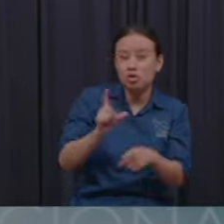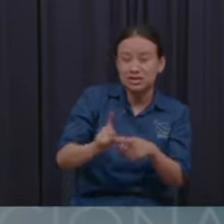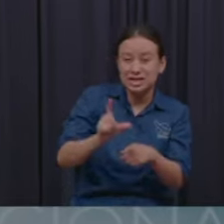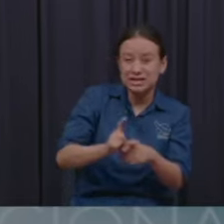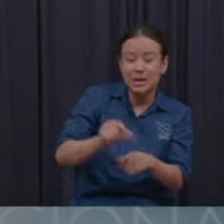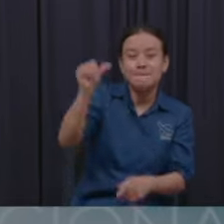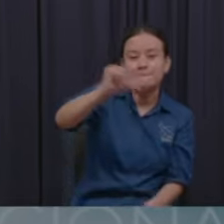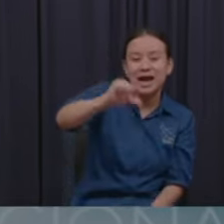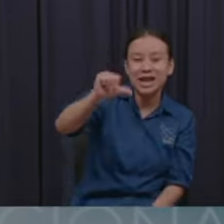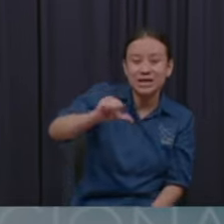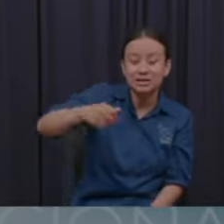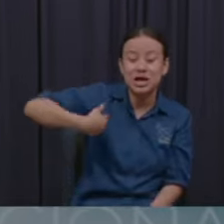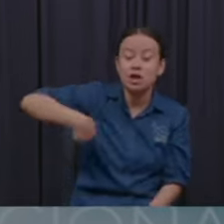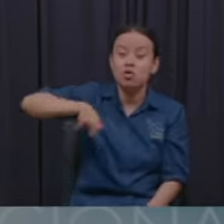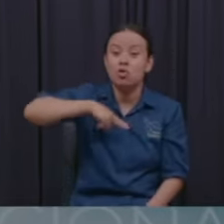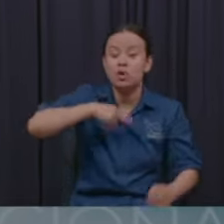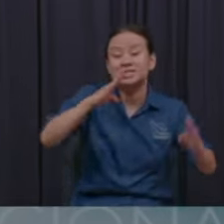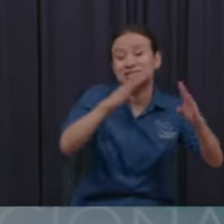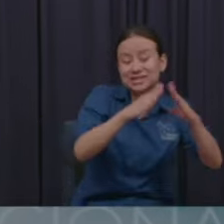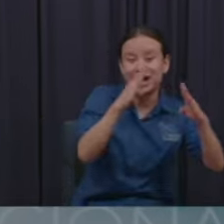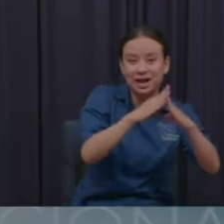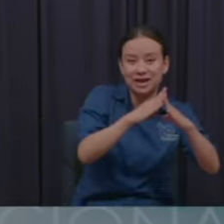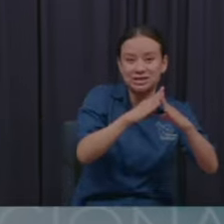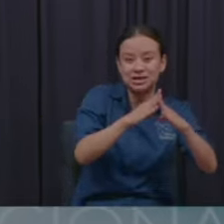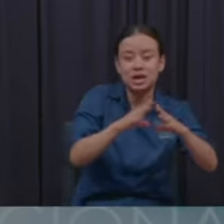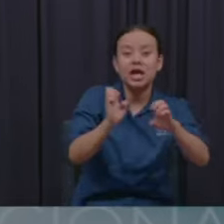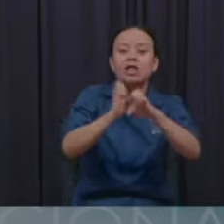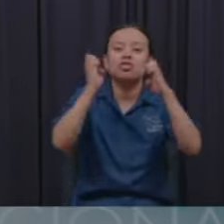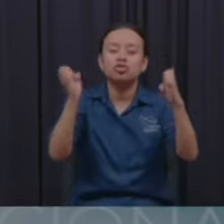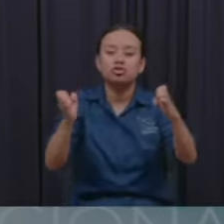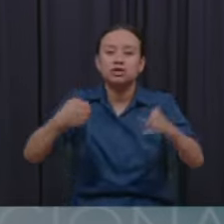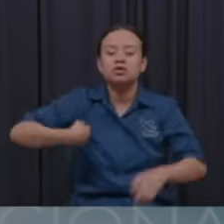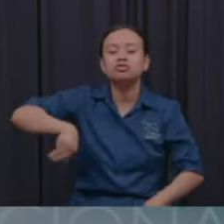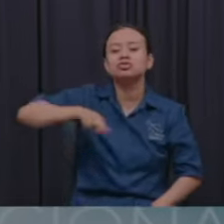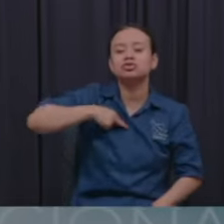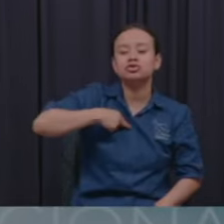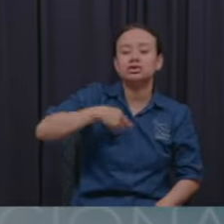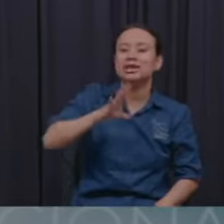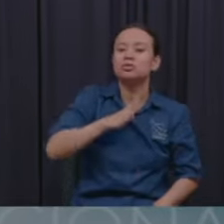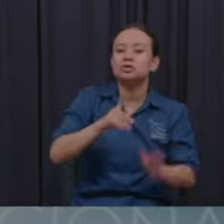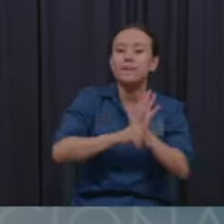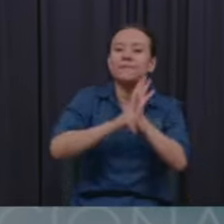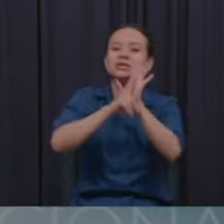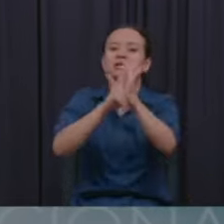el nombre del Señor, todo desequilibrio yo lo echo fuera. Vamos a equilibrarnos.